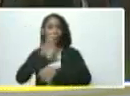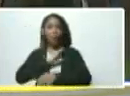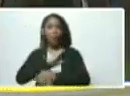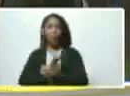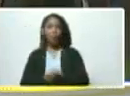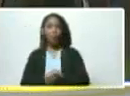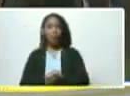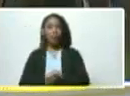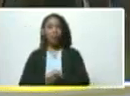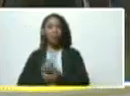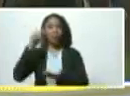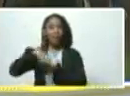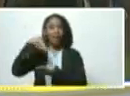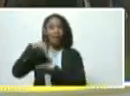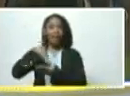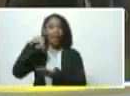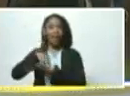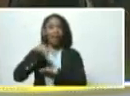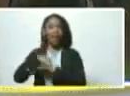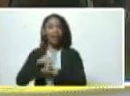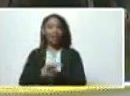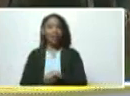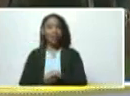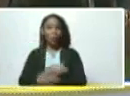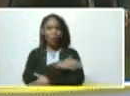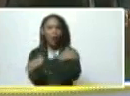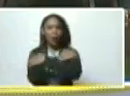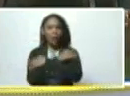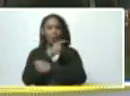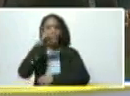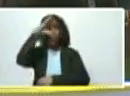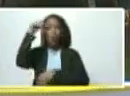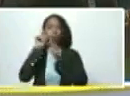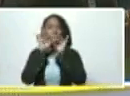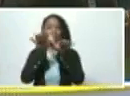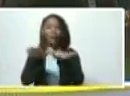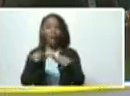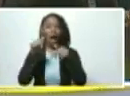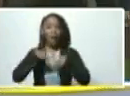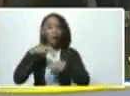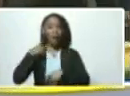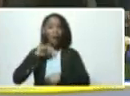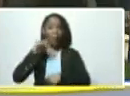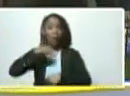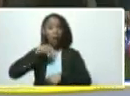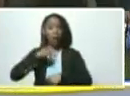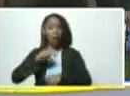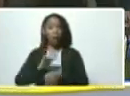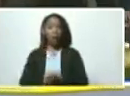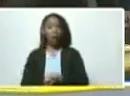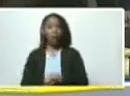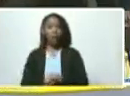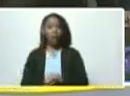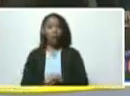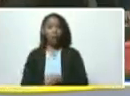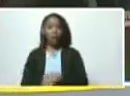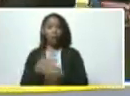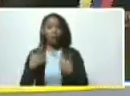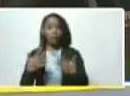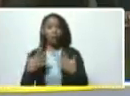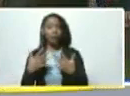Está alborotada. Un abrazo, que Dios te bendiga. Aquí la tenemos, aquí, en caliente.